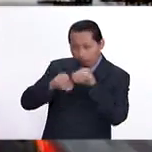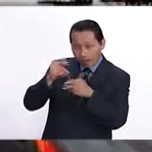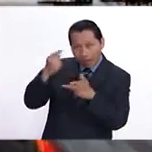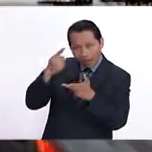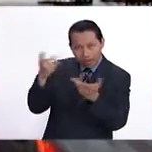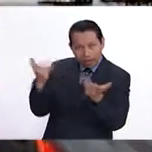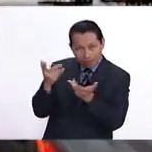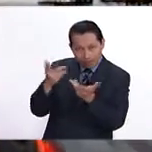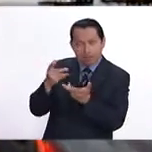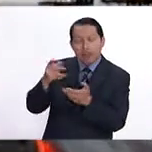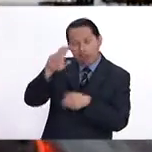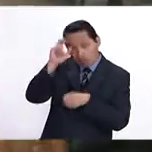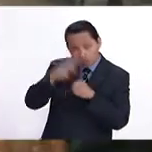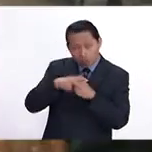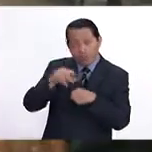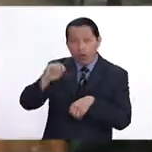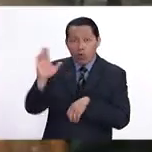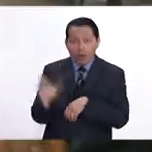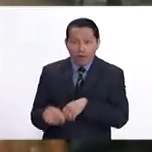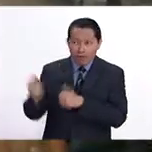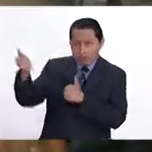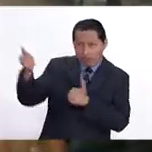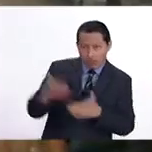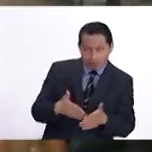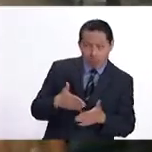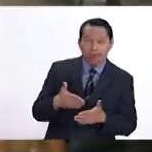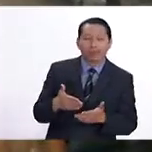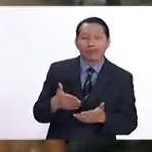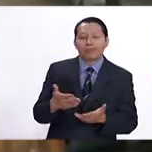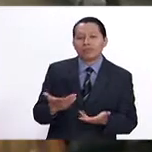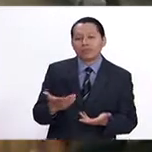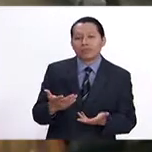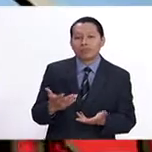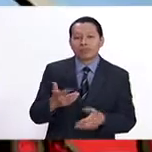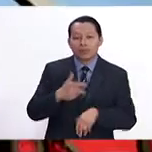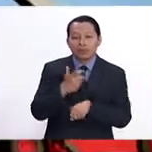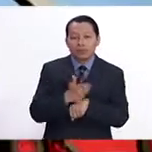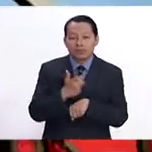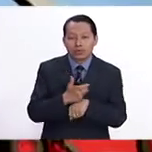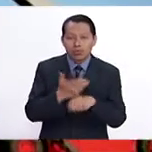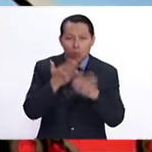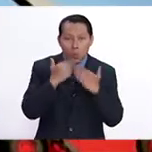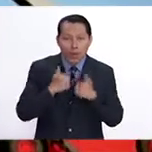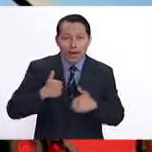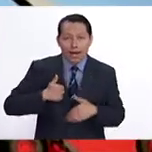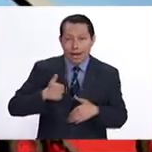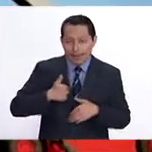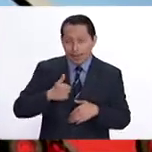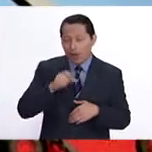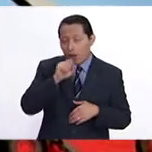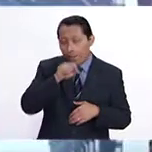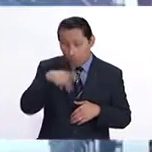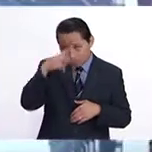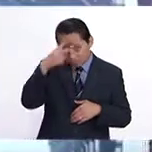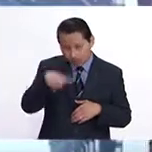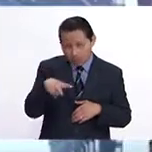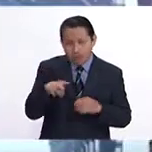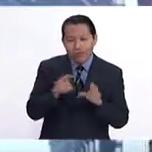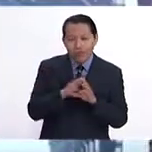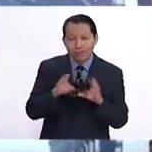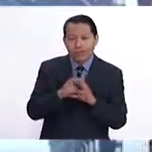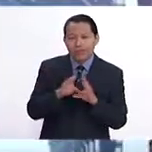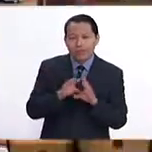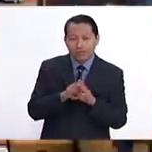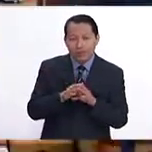Asia. Así es. Y mientras no exista esa producción en Estados Unidos o en Canadá o en el mismo México, pues